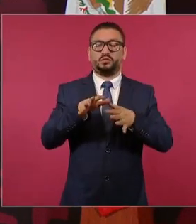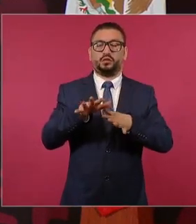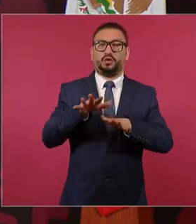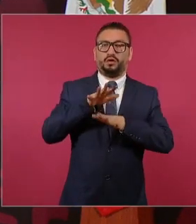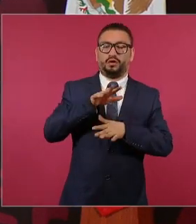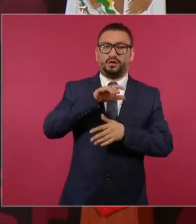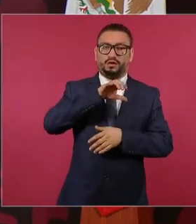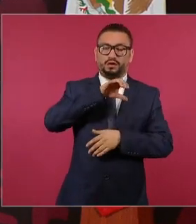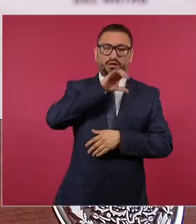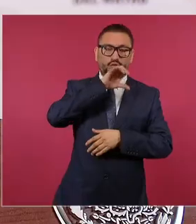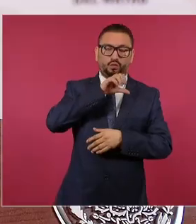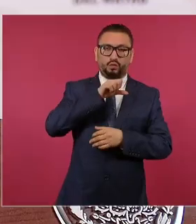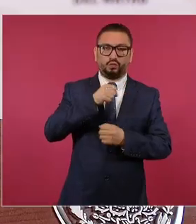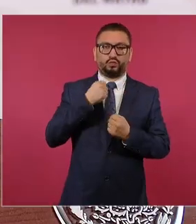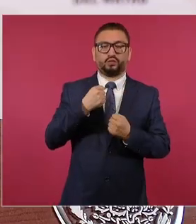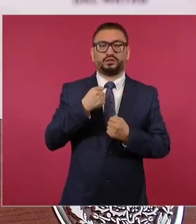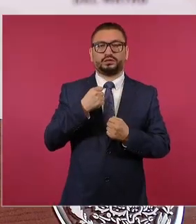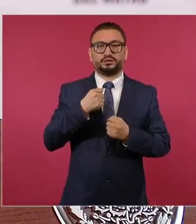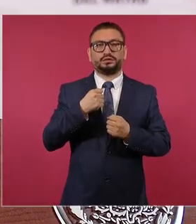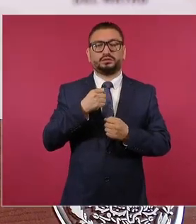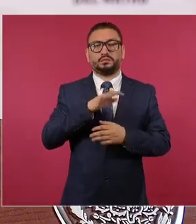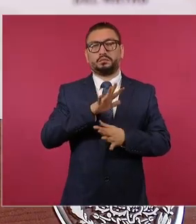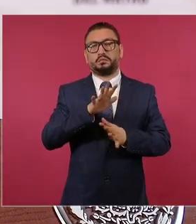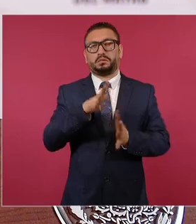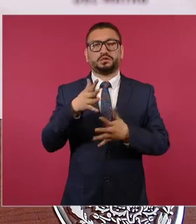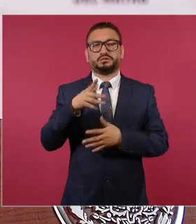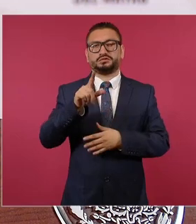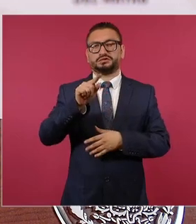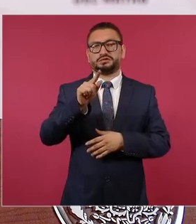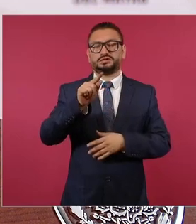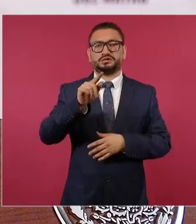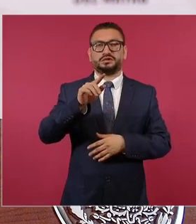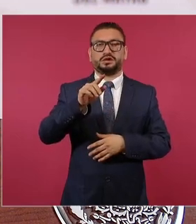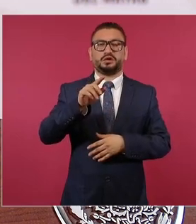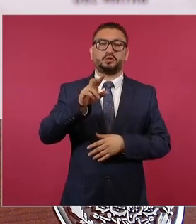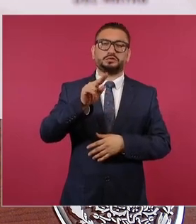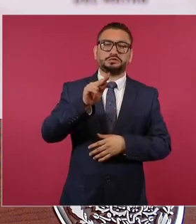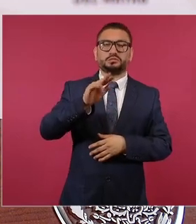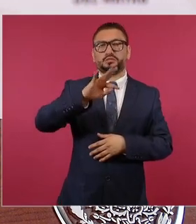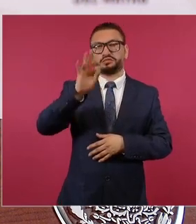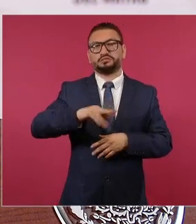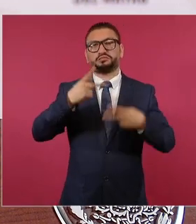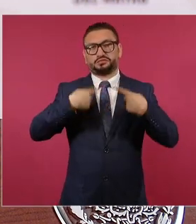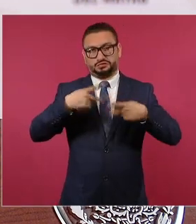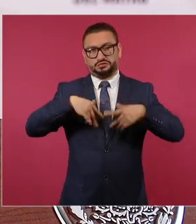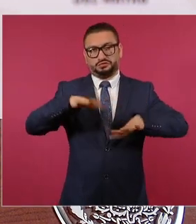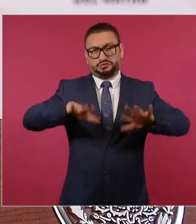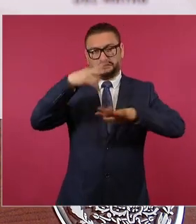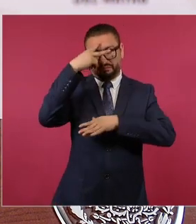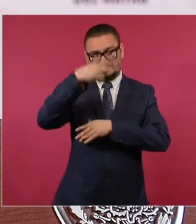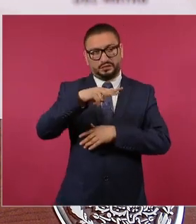impactante, puede llegar al 70, al 80% de los mexicanos.